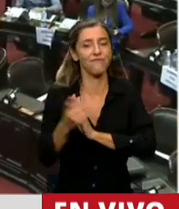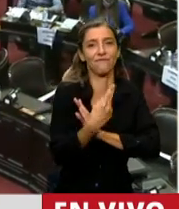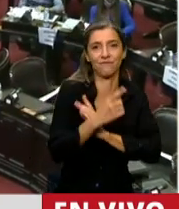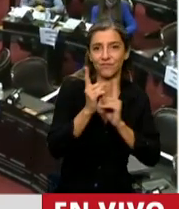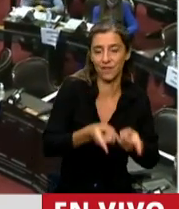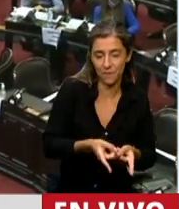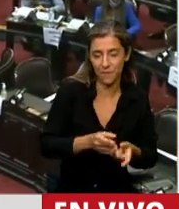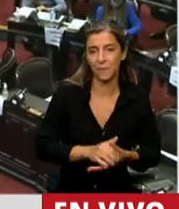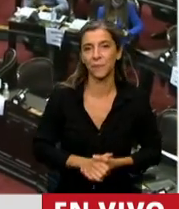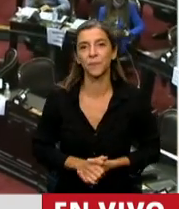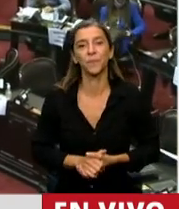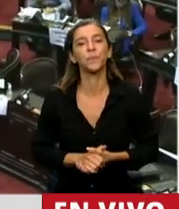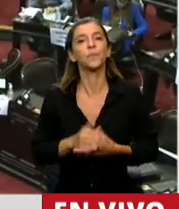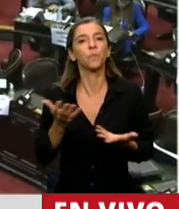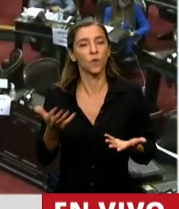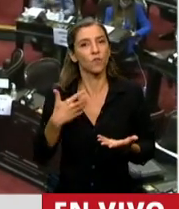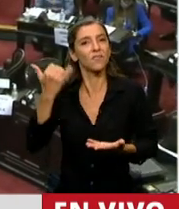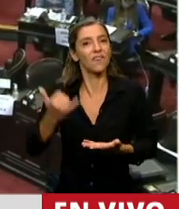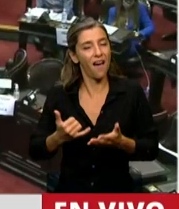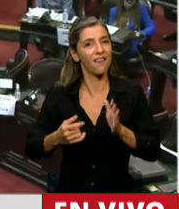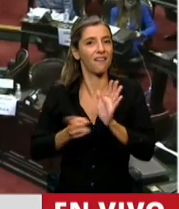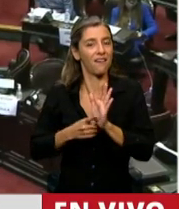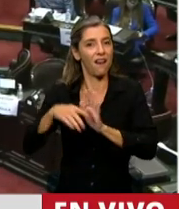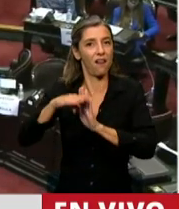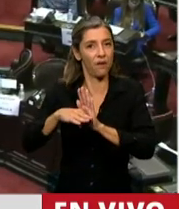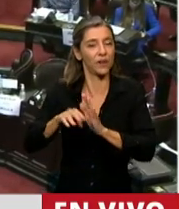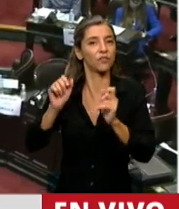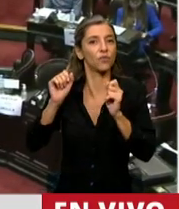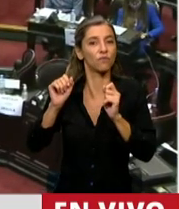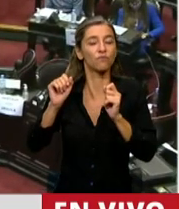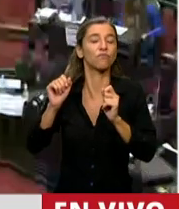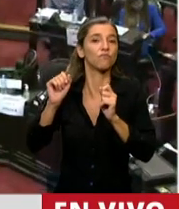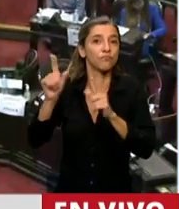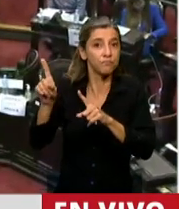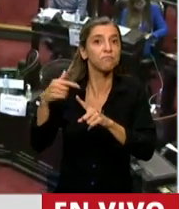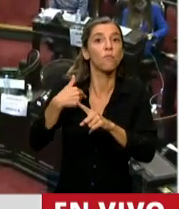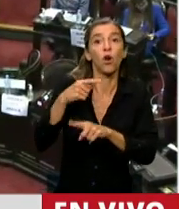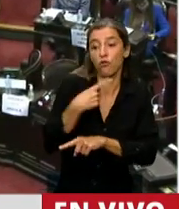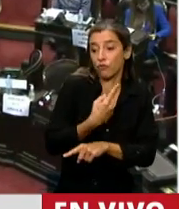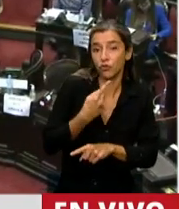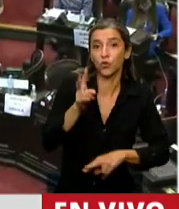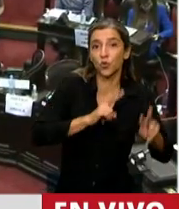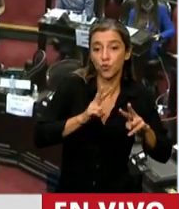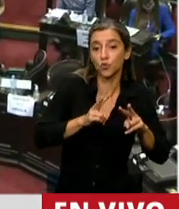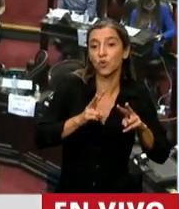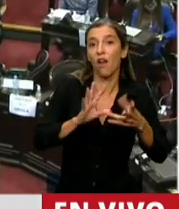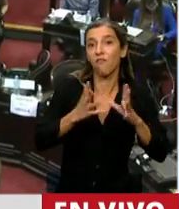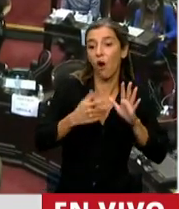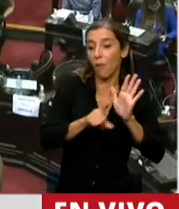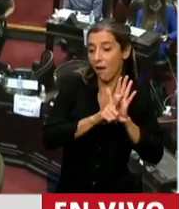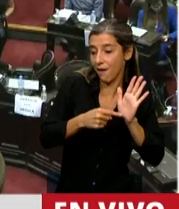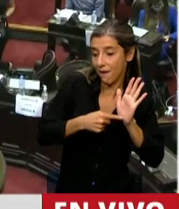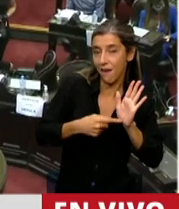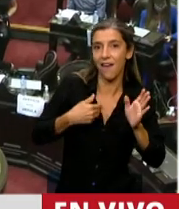aquella violación de su propio estatuto por parte del organismo debería ser en esta instancia de negociación una ventaja para la Argentina,